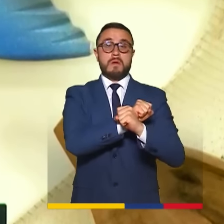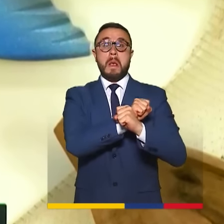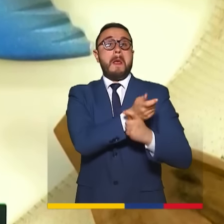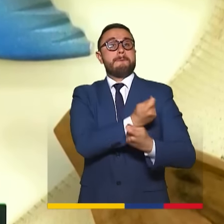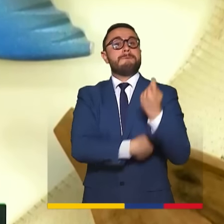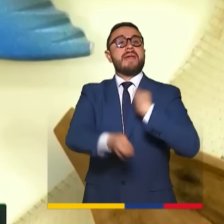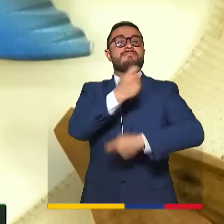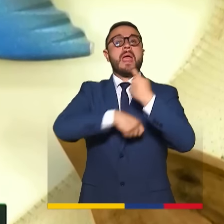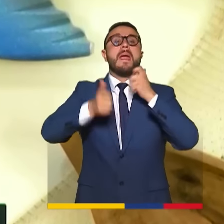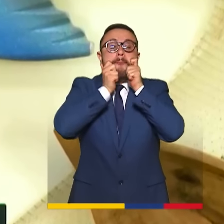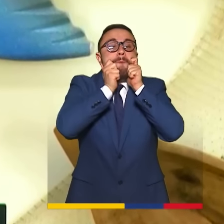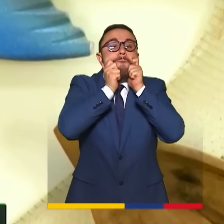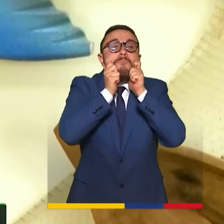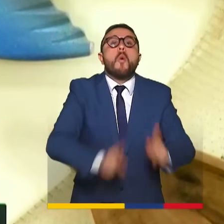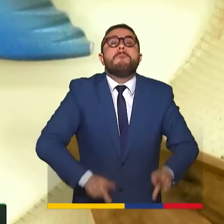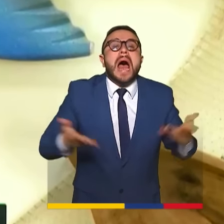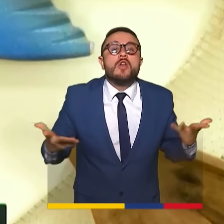encadenados,